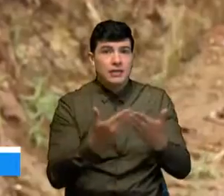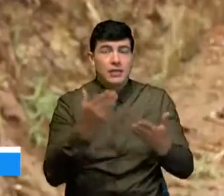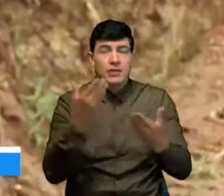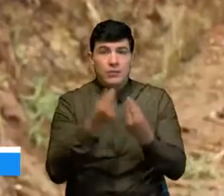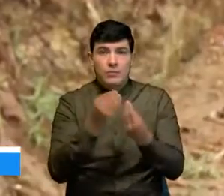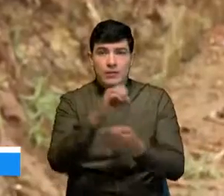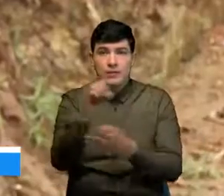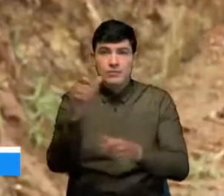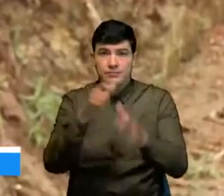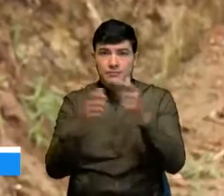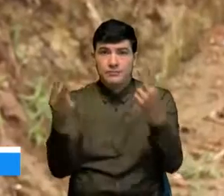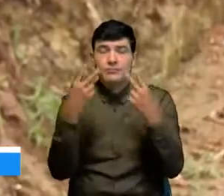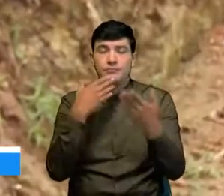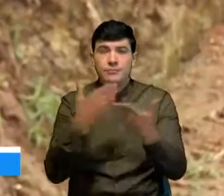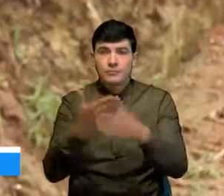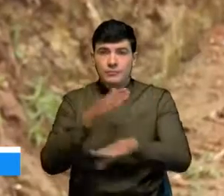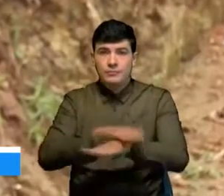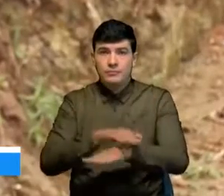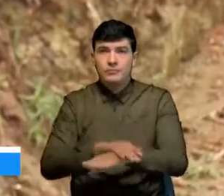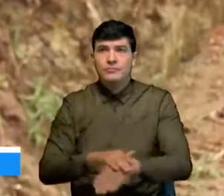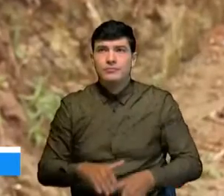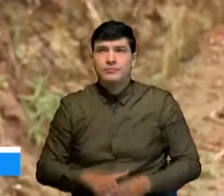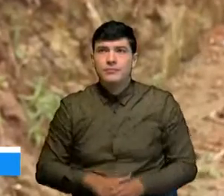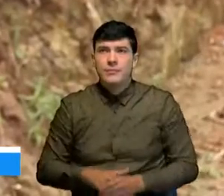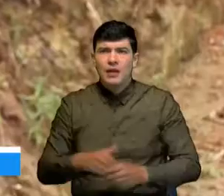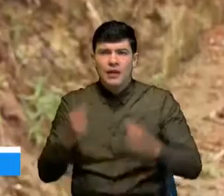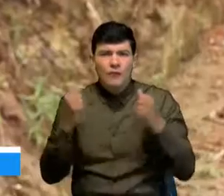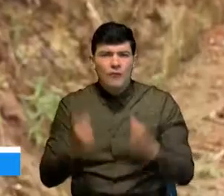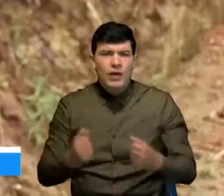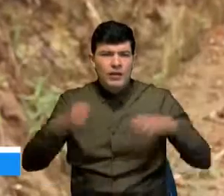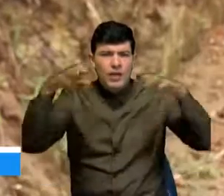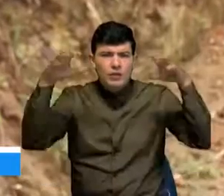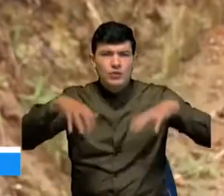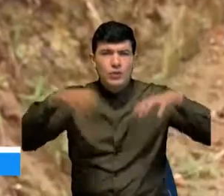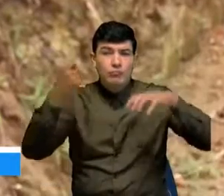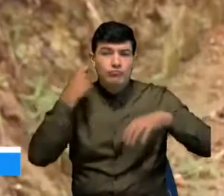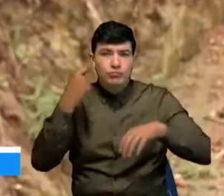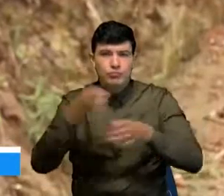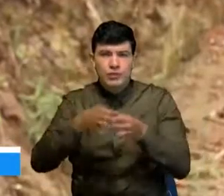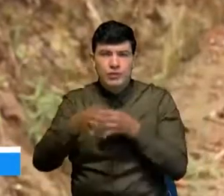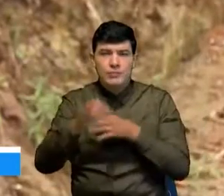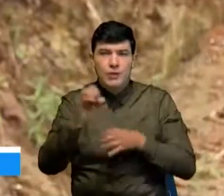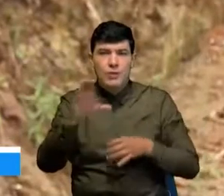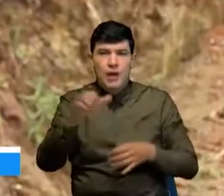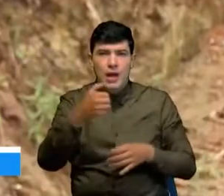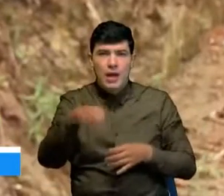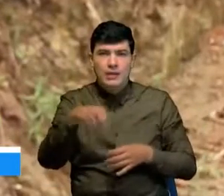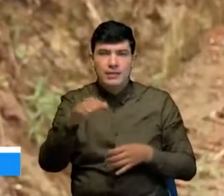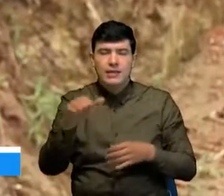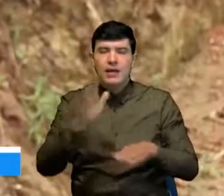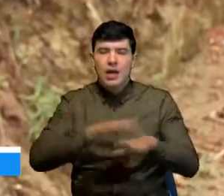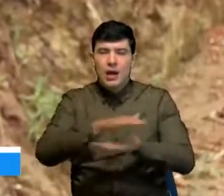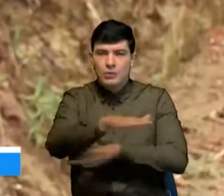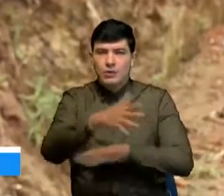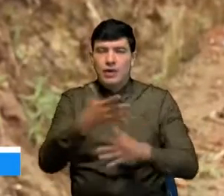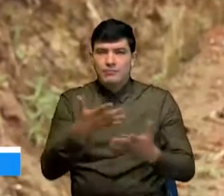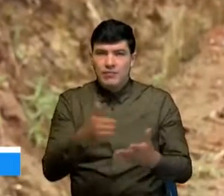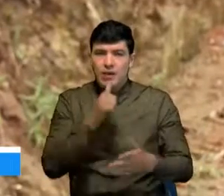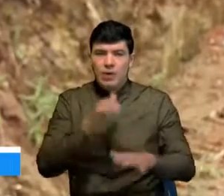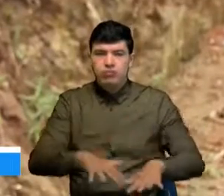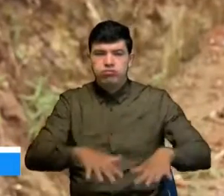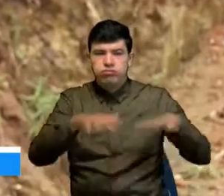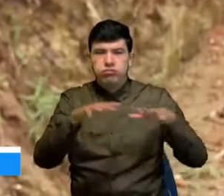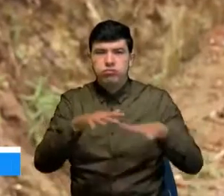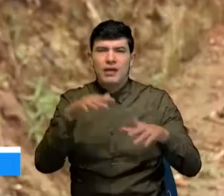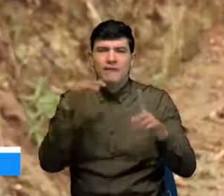buenas tardes por las fuertes lluvias que han caído en el municipio de ocaña en los últimos días han provocado inundaciones y asimismo daños en algunas